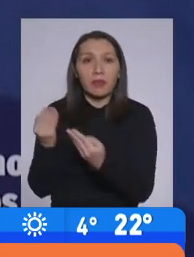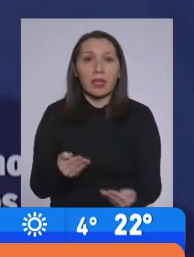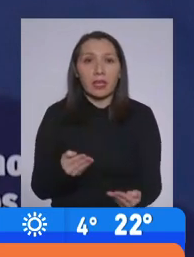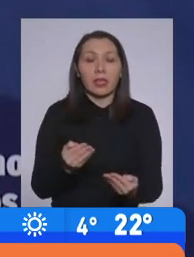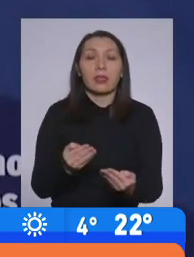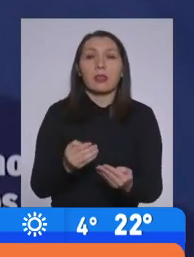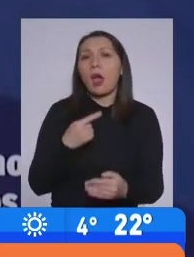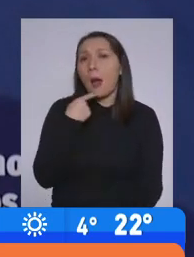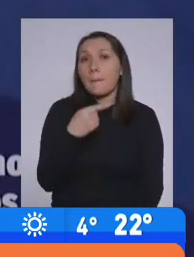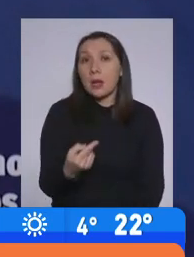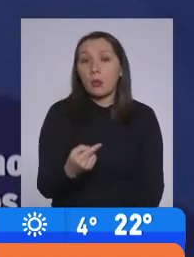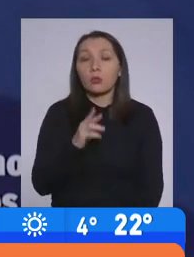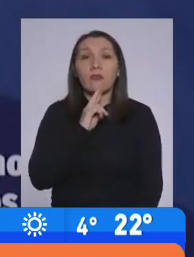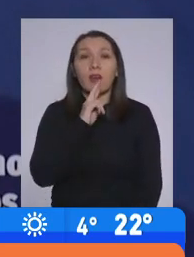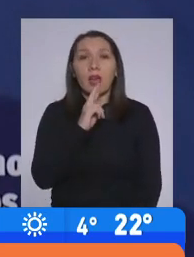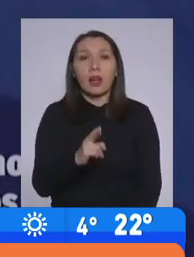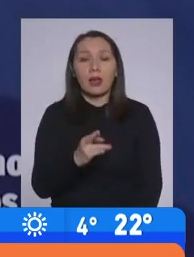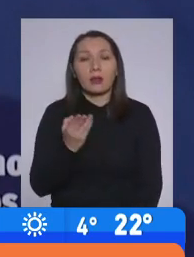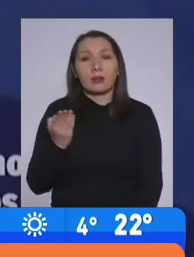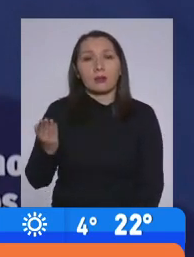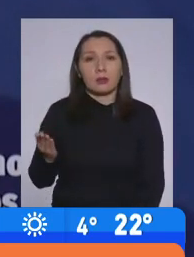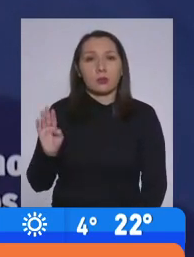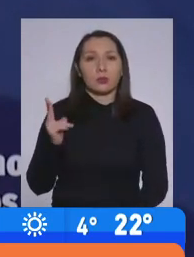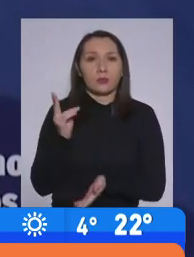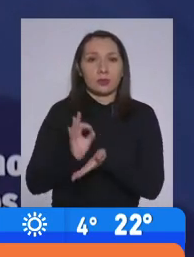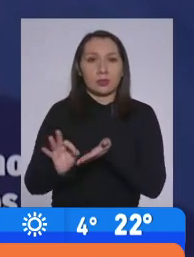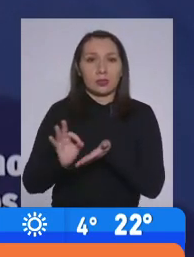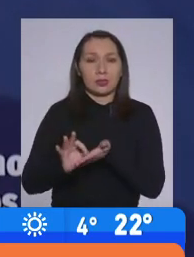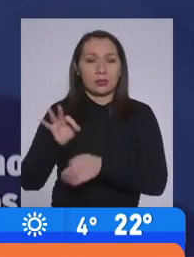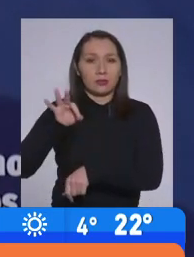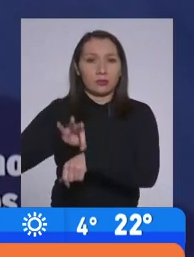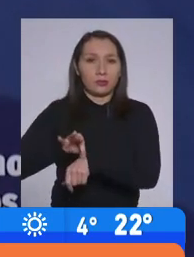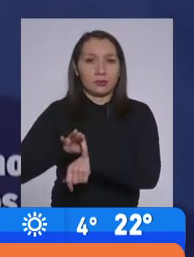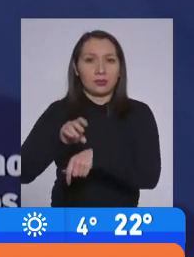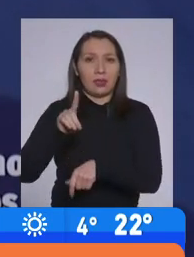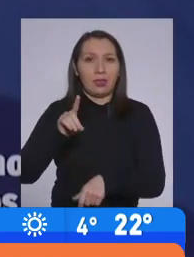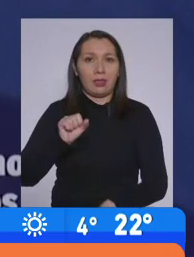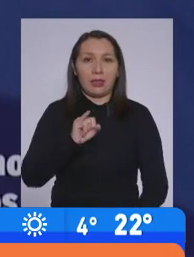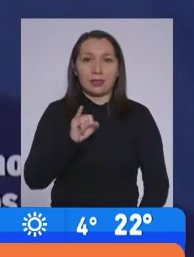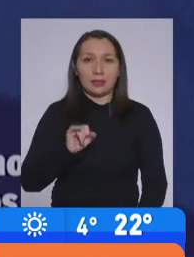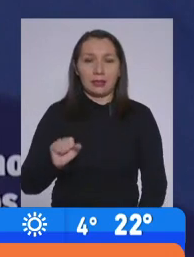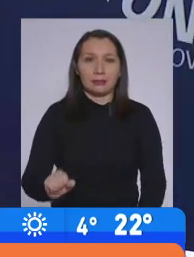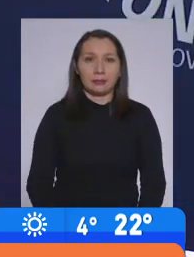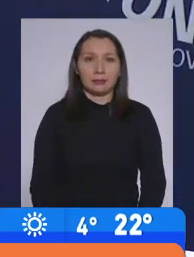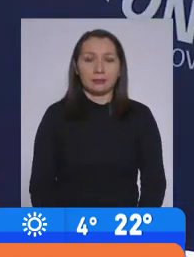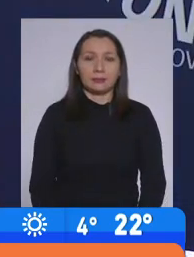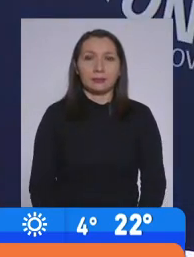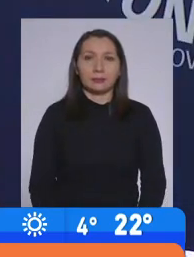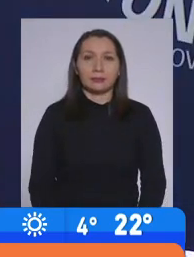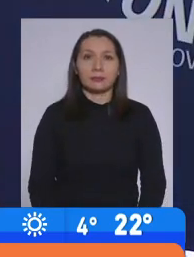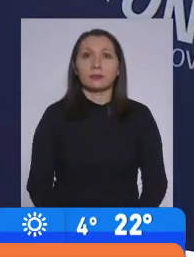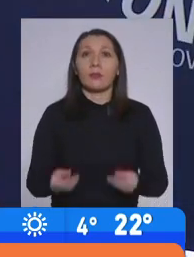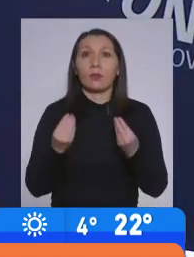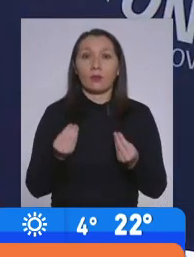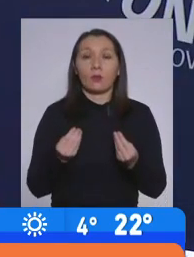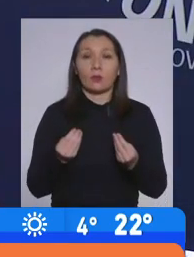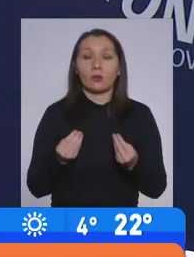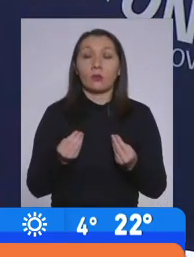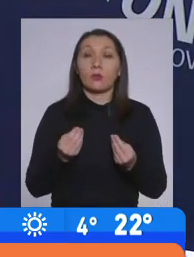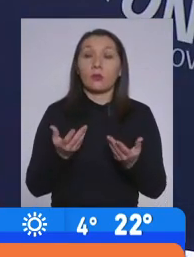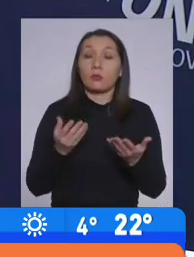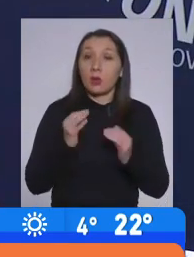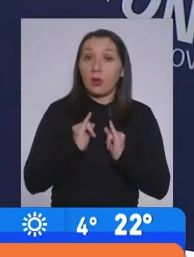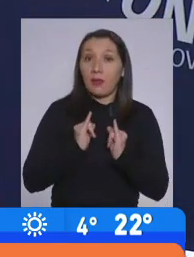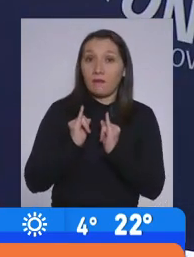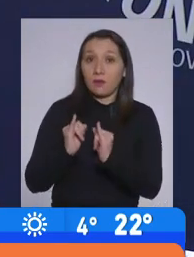la pregunta la contestará nuestra subsecretaria doctora paula daza bueno como